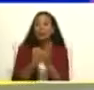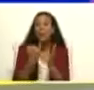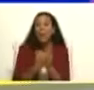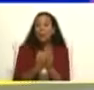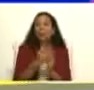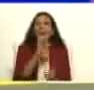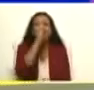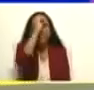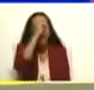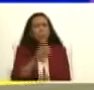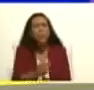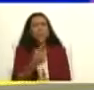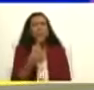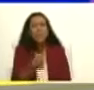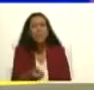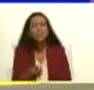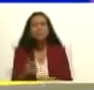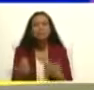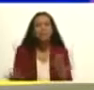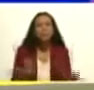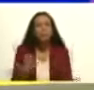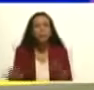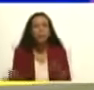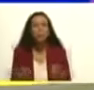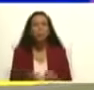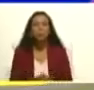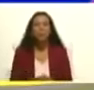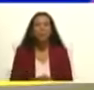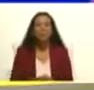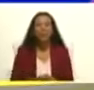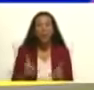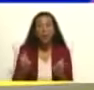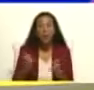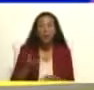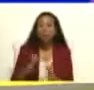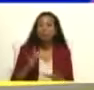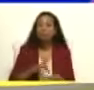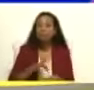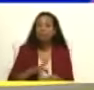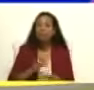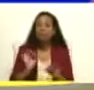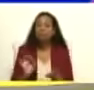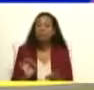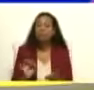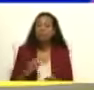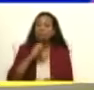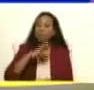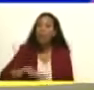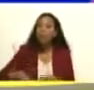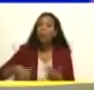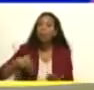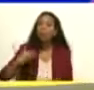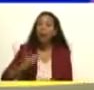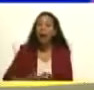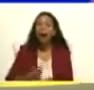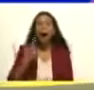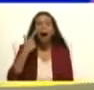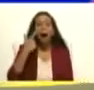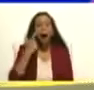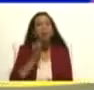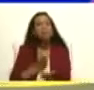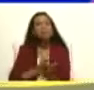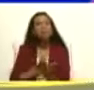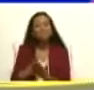opinión sobre este tema tan delicado, nosotros sabemos que estamos en el